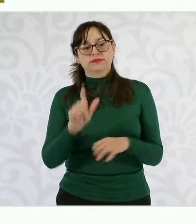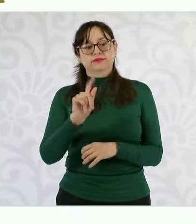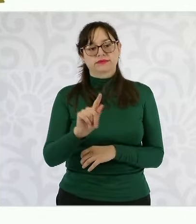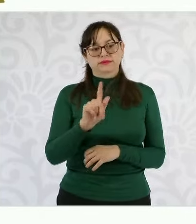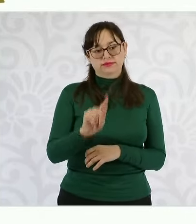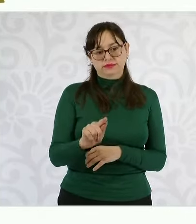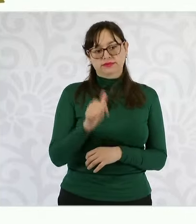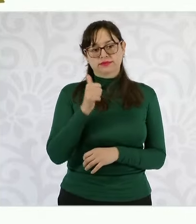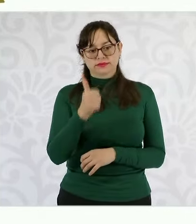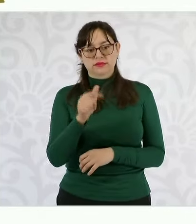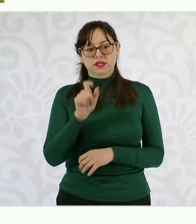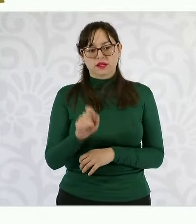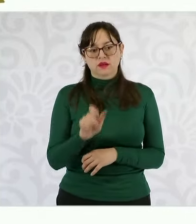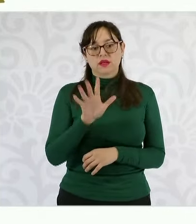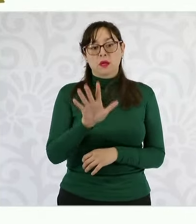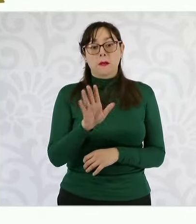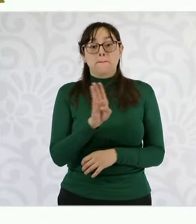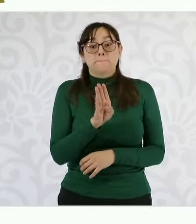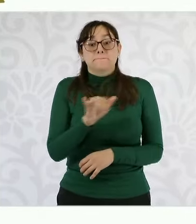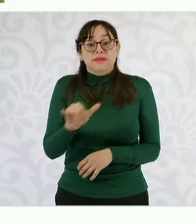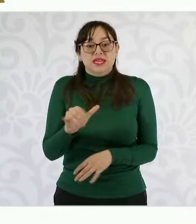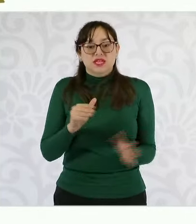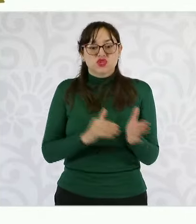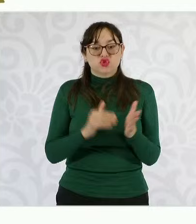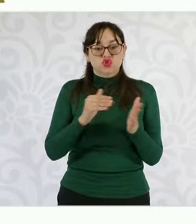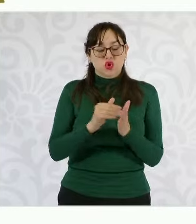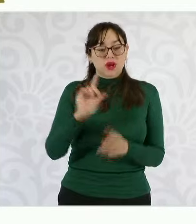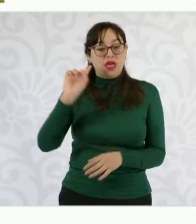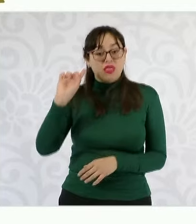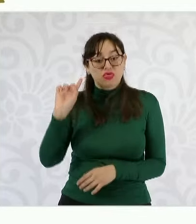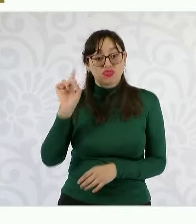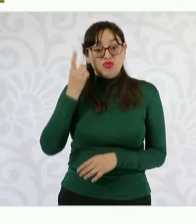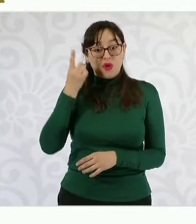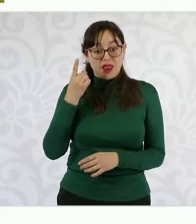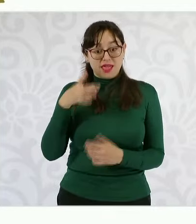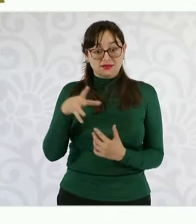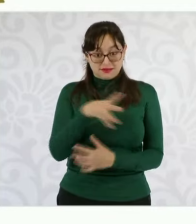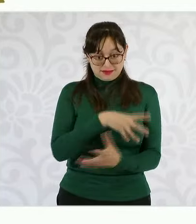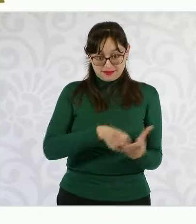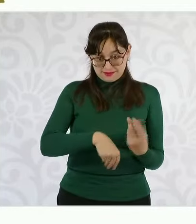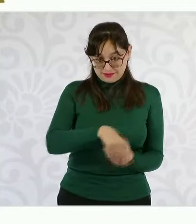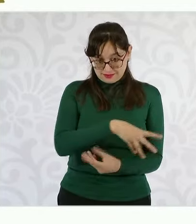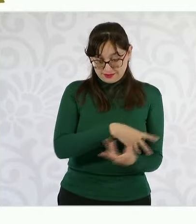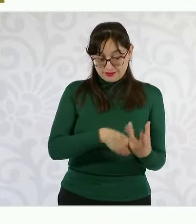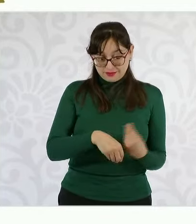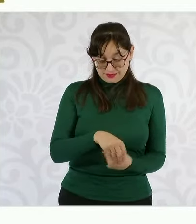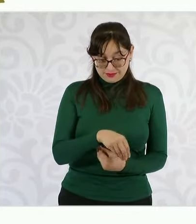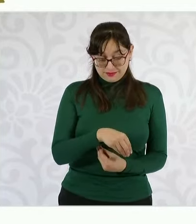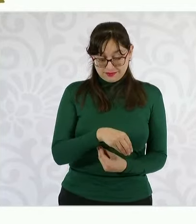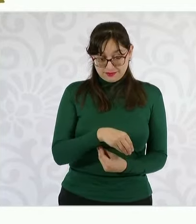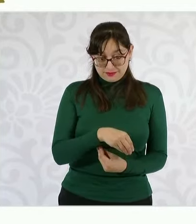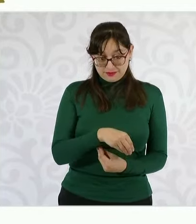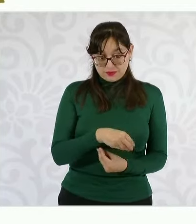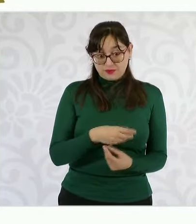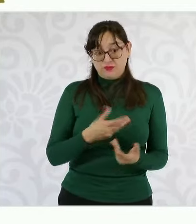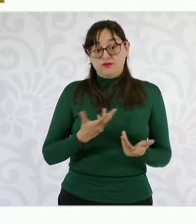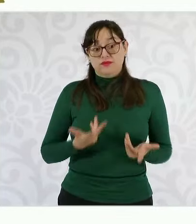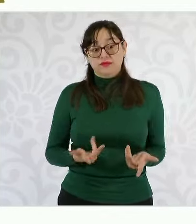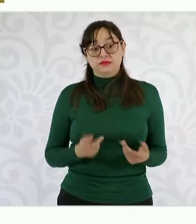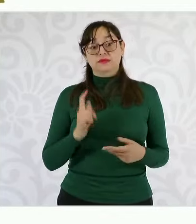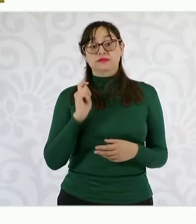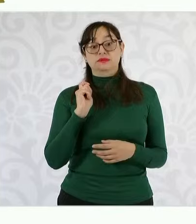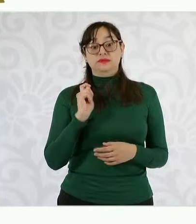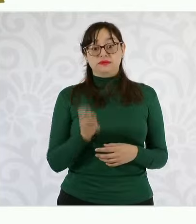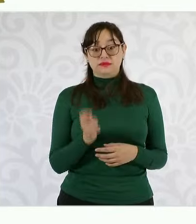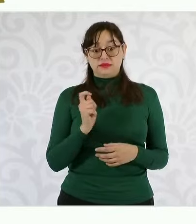1,776.5 billones de dólares. Más o menos, para darnos una idea, es un tercio